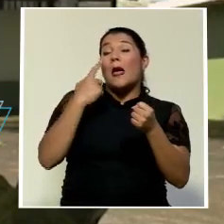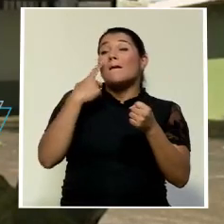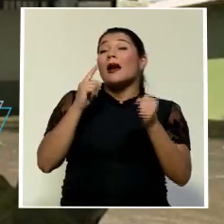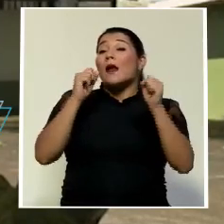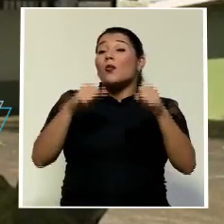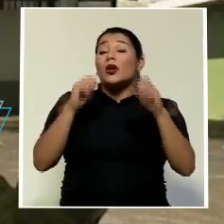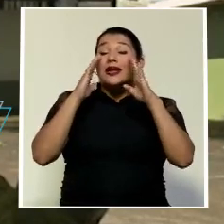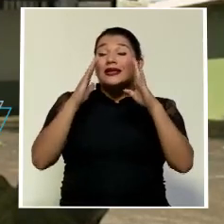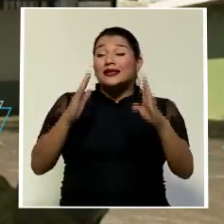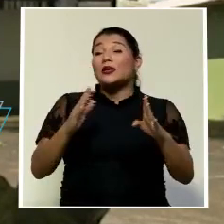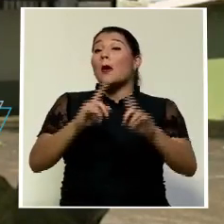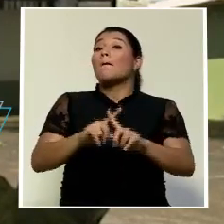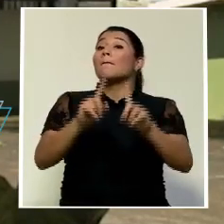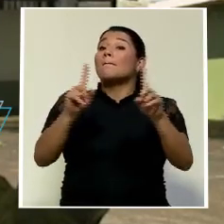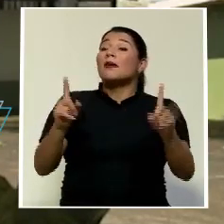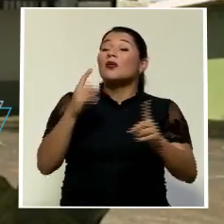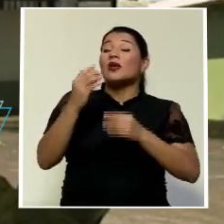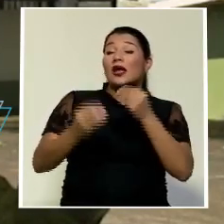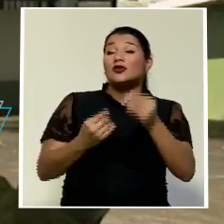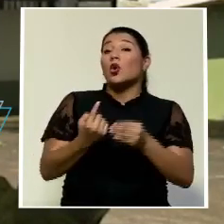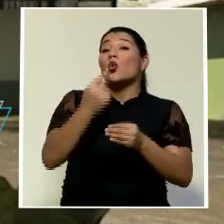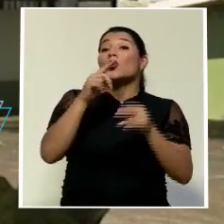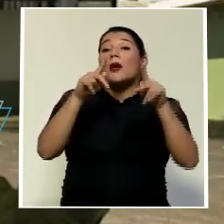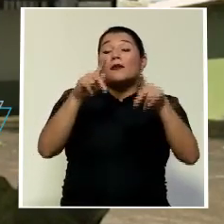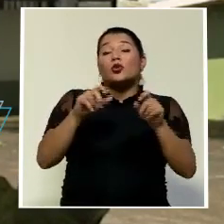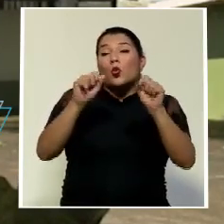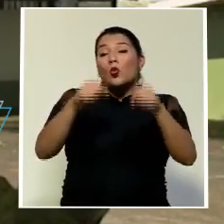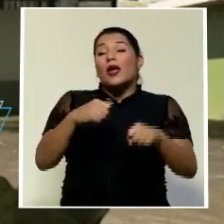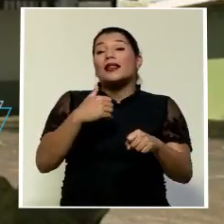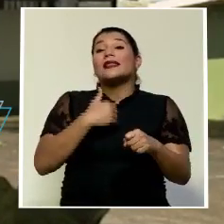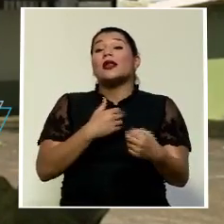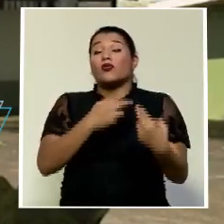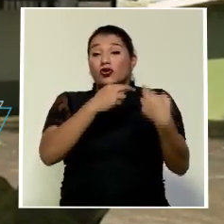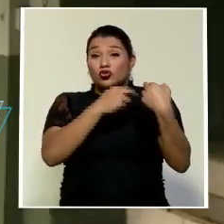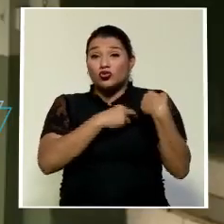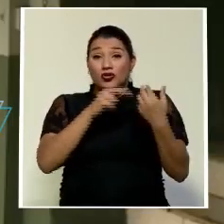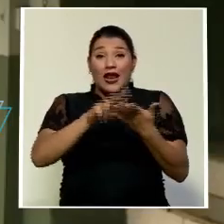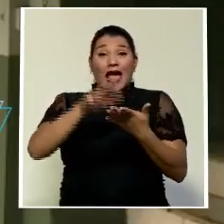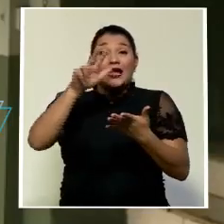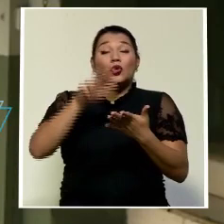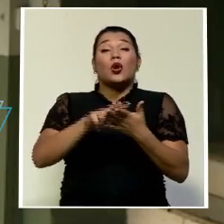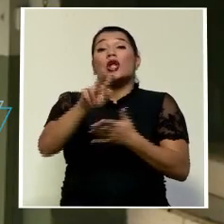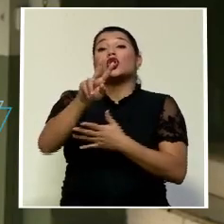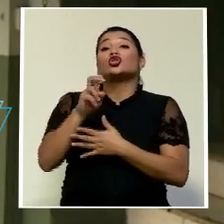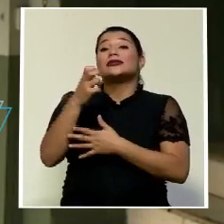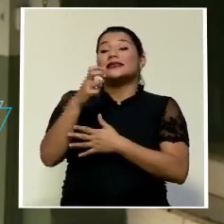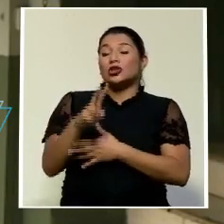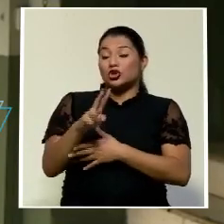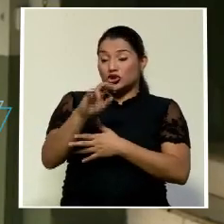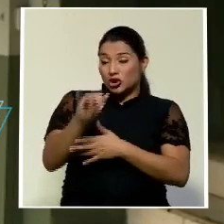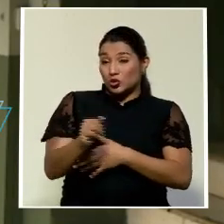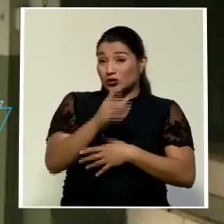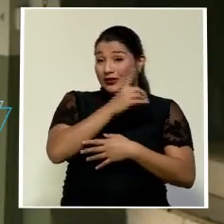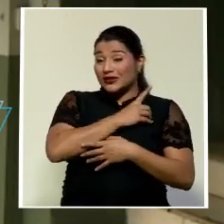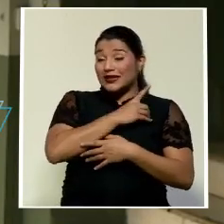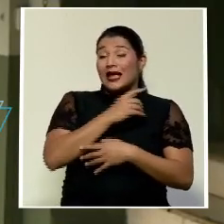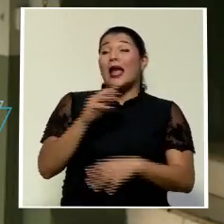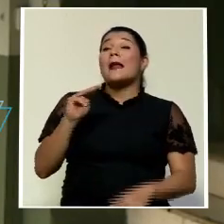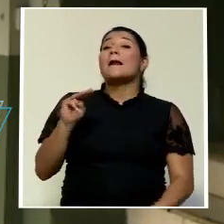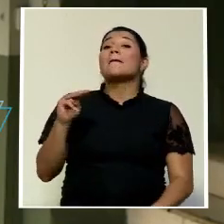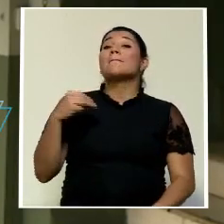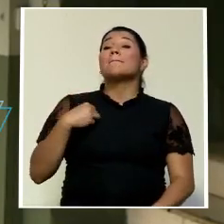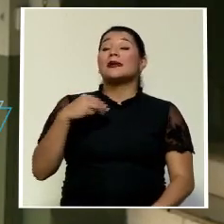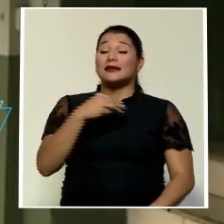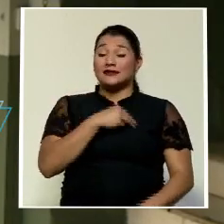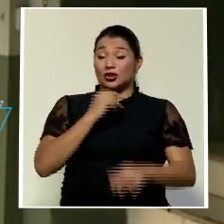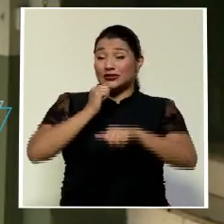los que genera, por ejemplo, que una sola persona tenga a cargo la aprobación de los recursos de 212 juntas. Si bien el ministerio ha definido